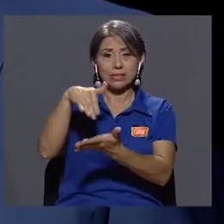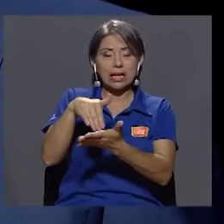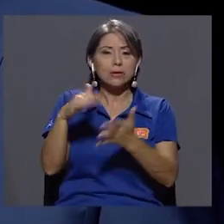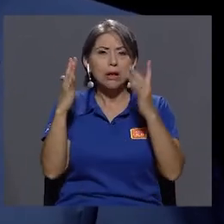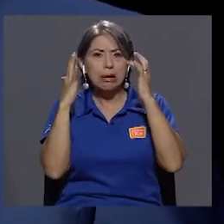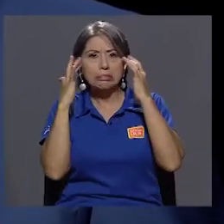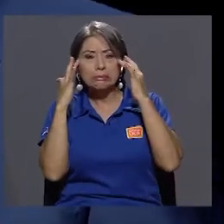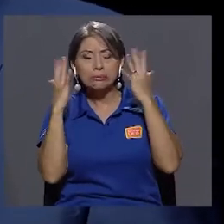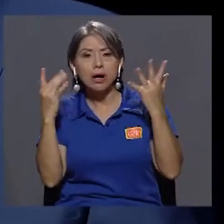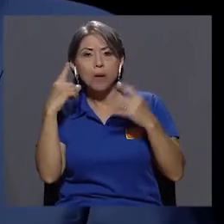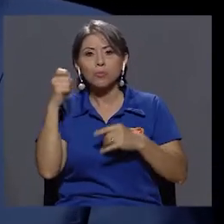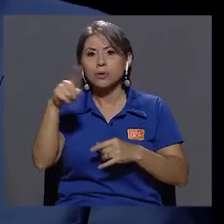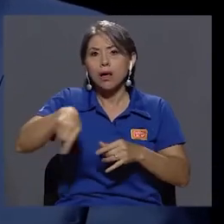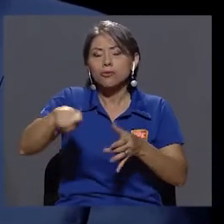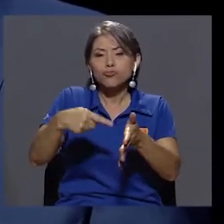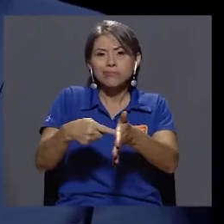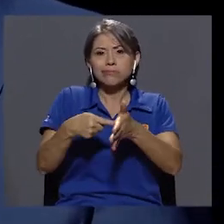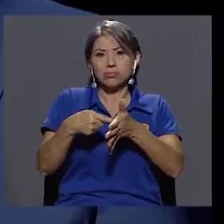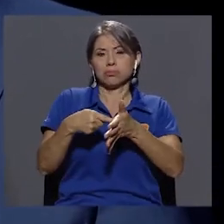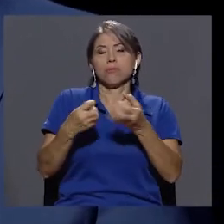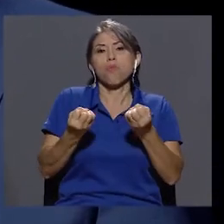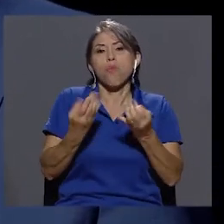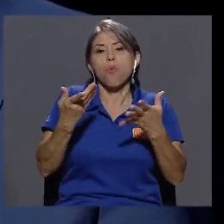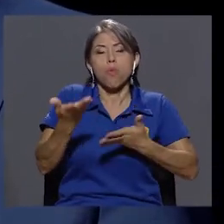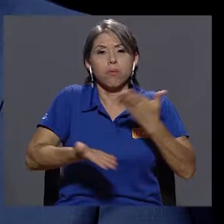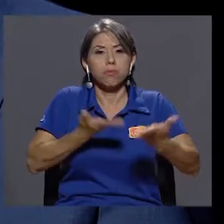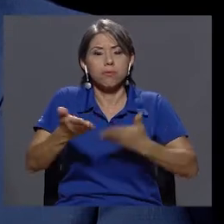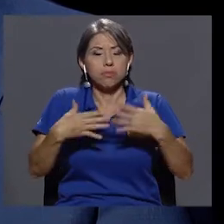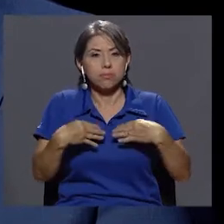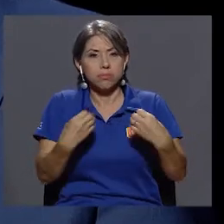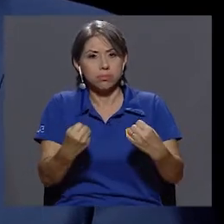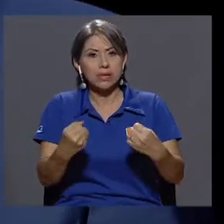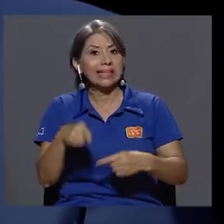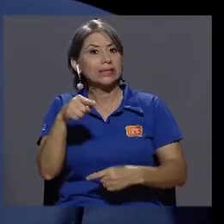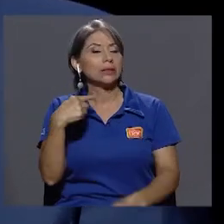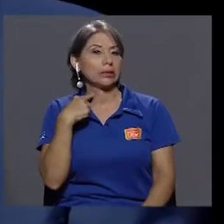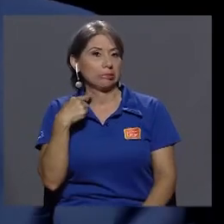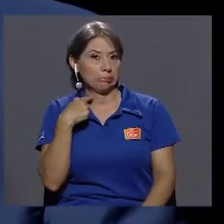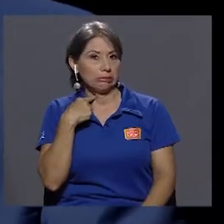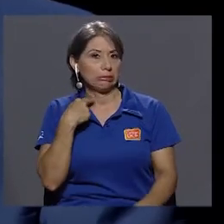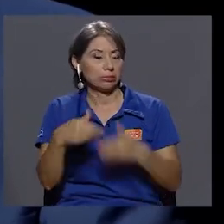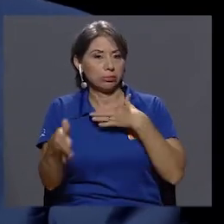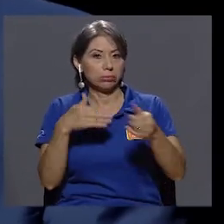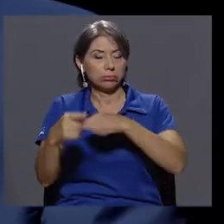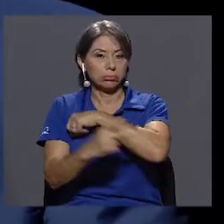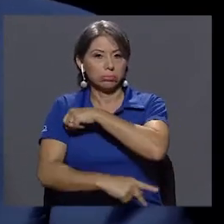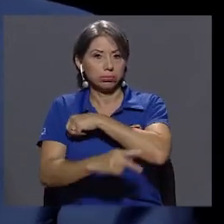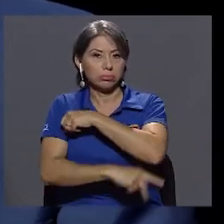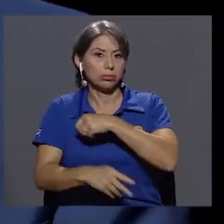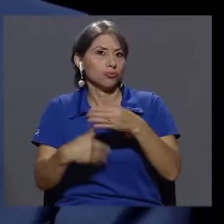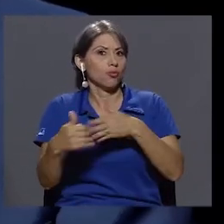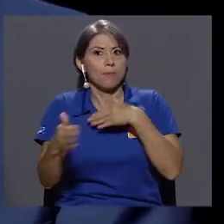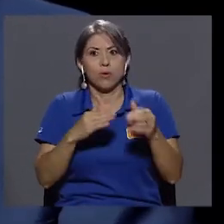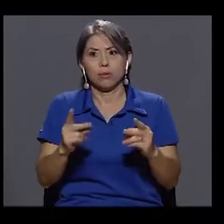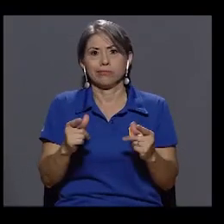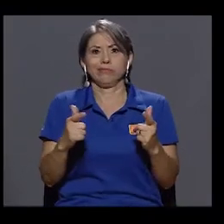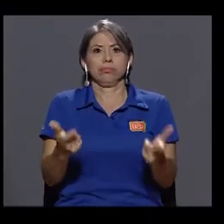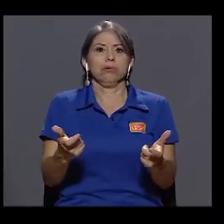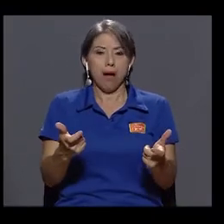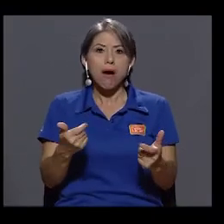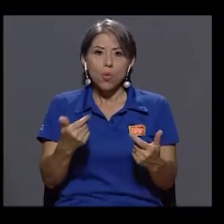preocupación porque demanda muchísimos servicios de salud y eso es carísimo para cualquier país por más rico que sea